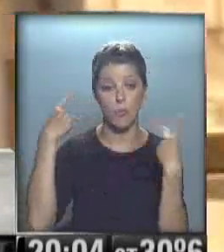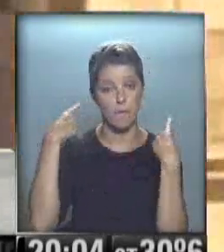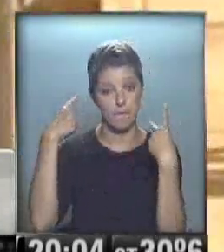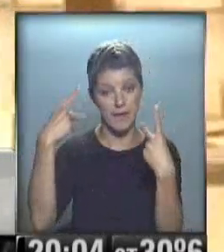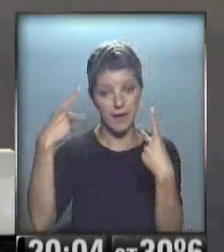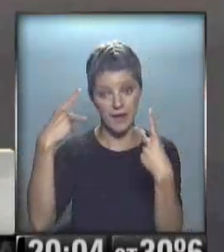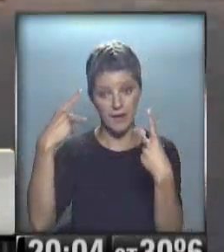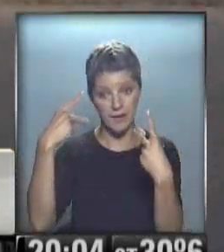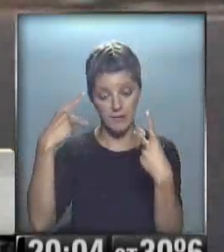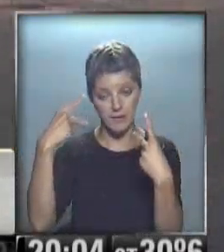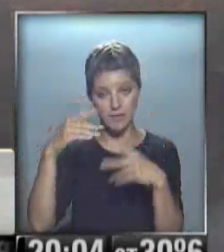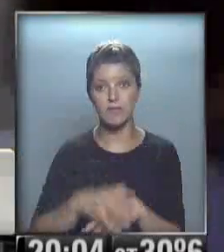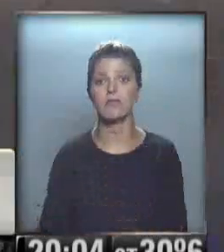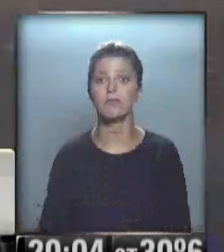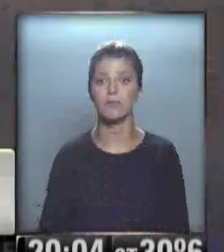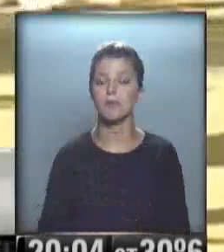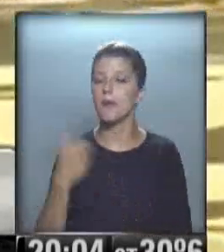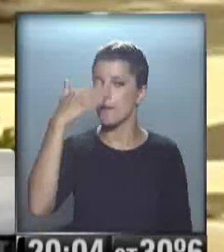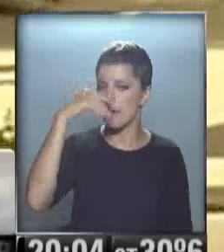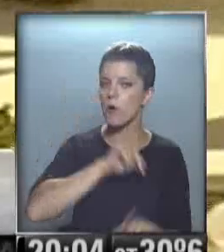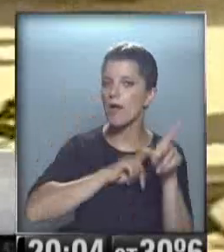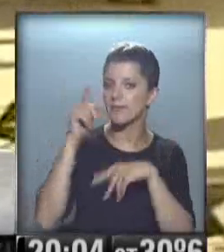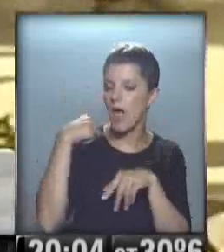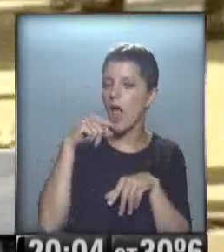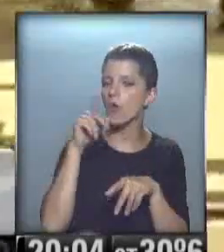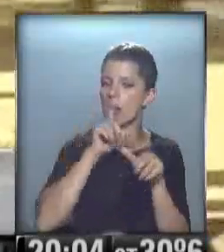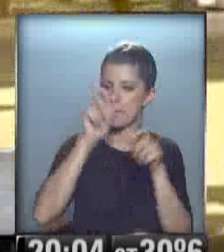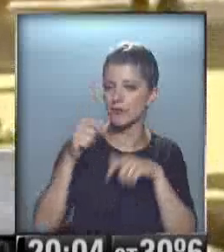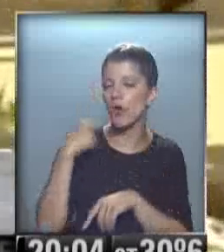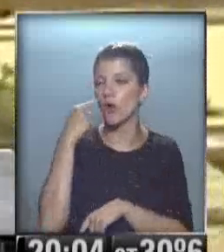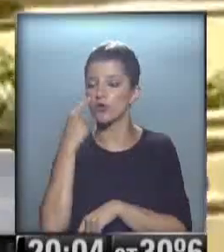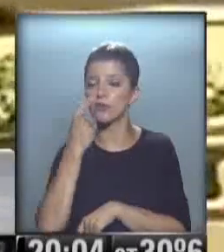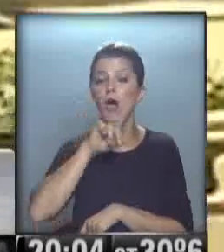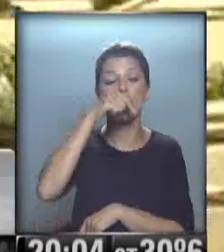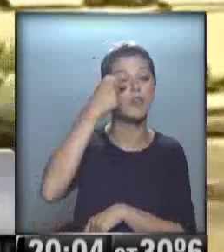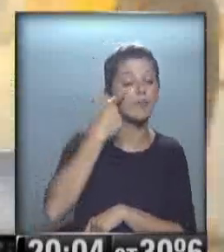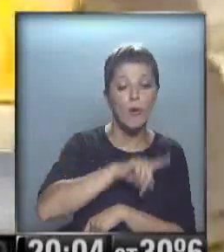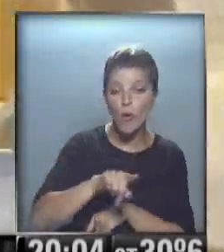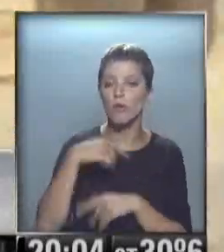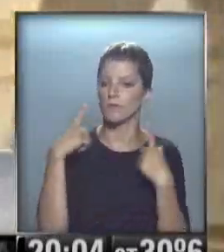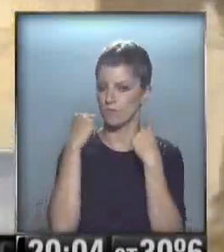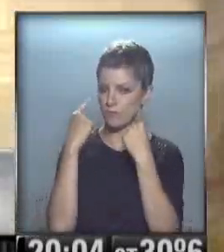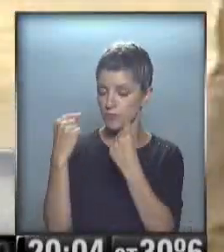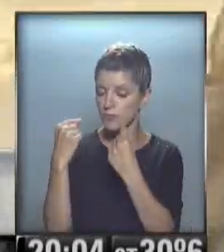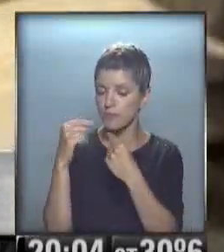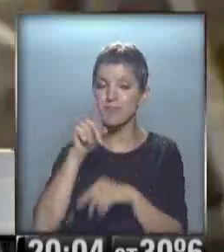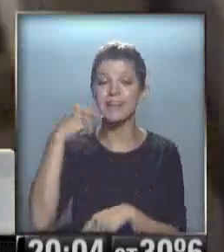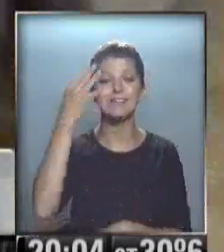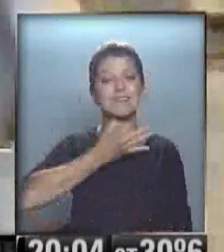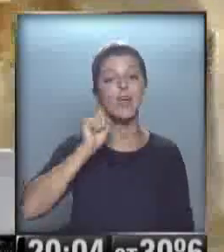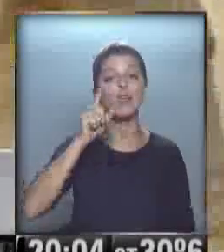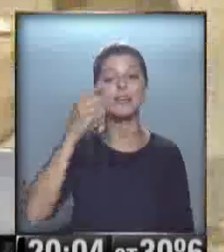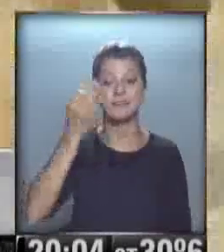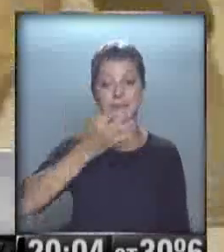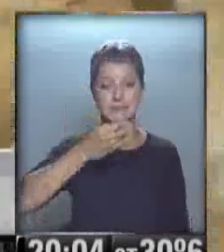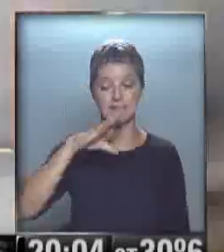por Centroamérica, fue blanco de críticas de propios y extraños. El secretario de Seguridad, Sergio Berni, tras anunciar